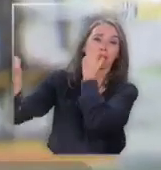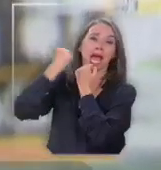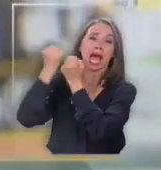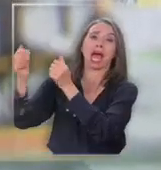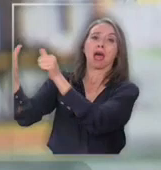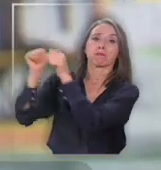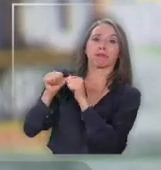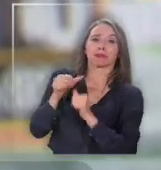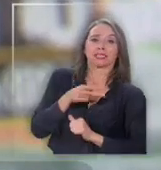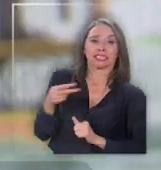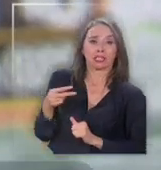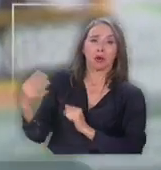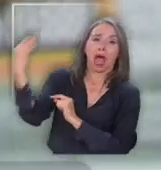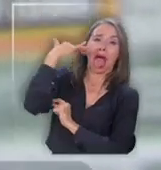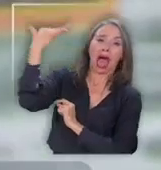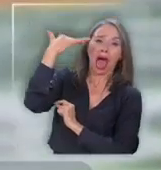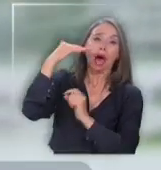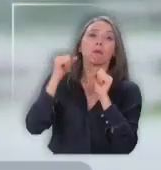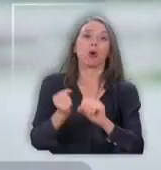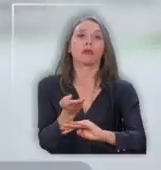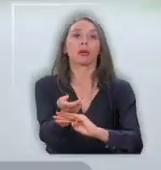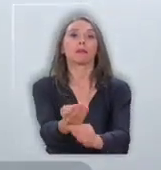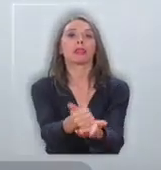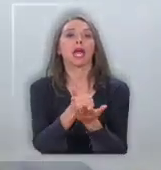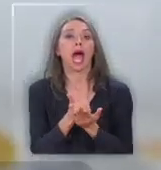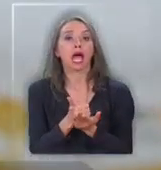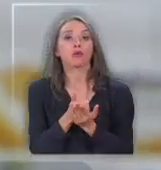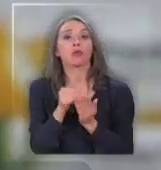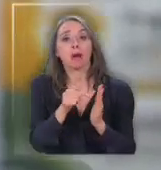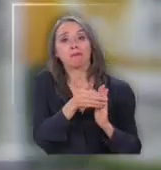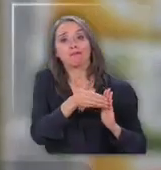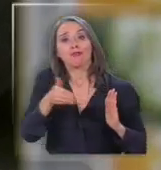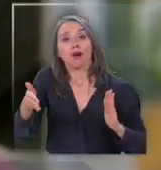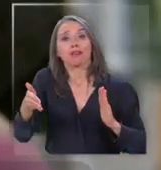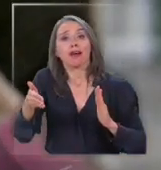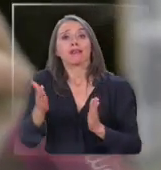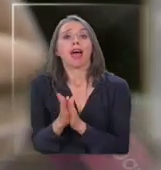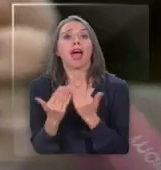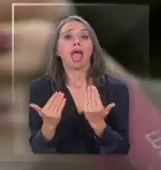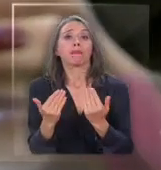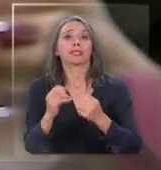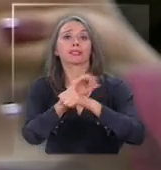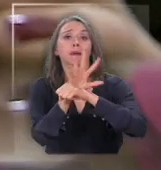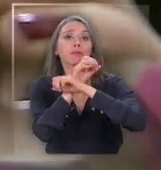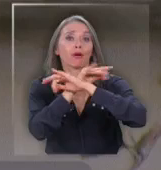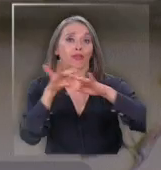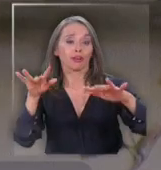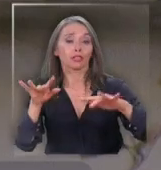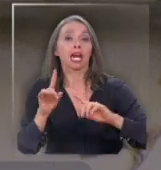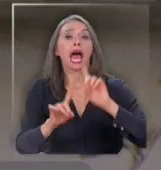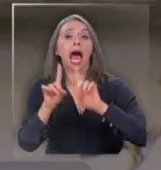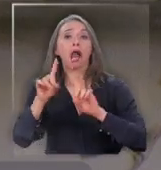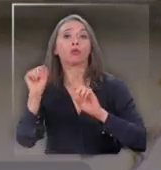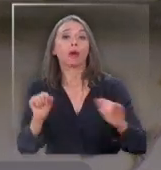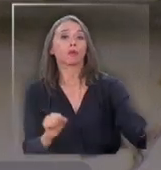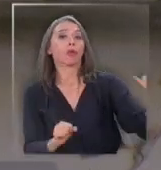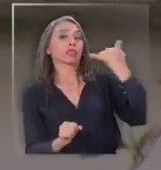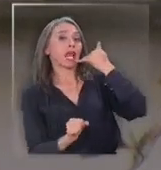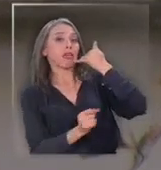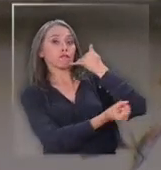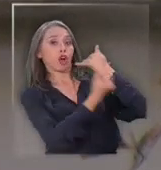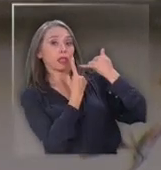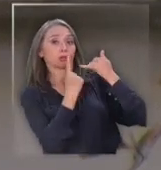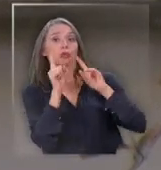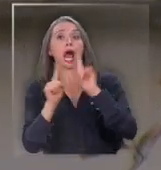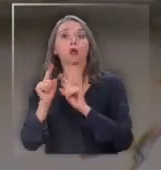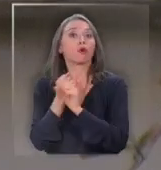sexual puedan pedir ayuda, sobre todo en este periodo de emergencia sanitaria. Alguna no podrá llamar por teléfono, alguna no va